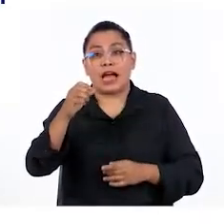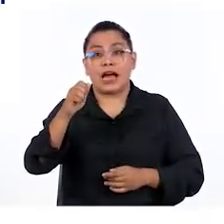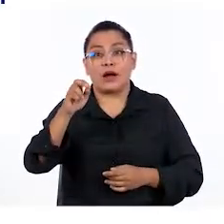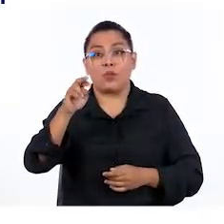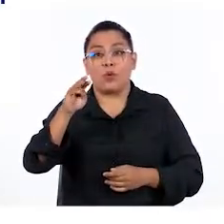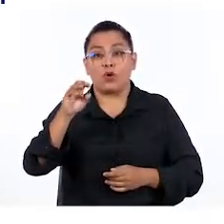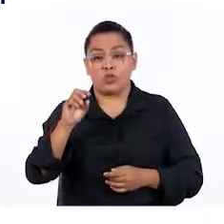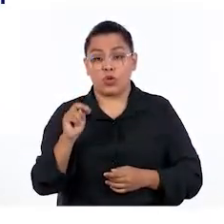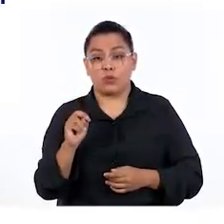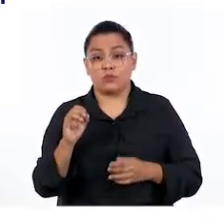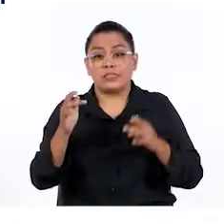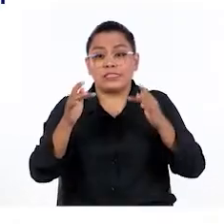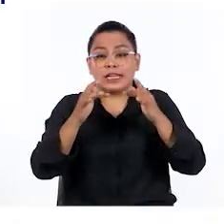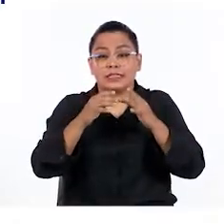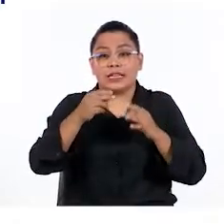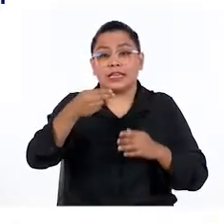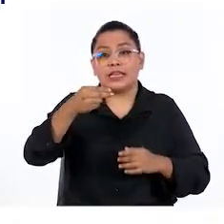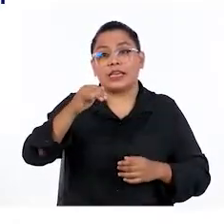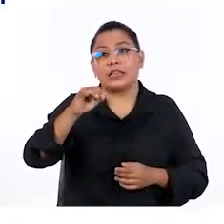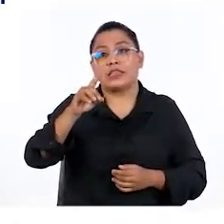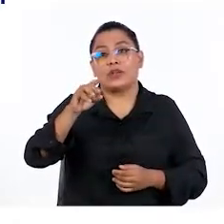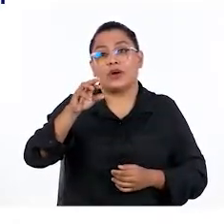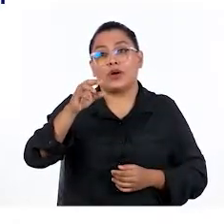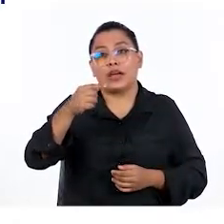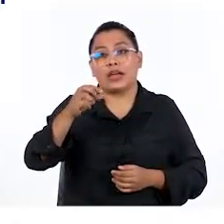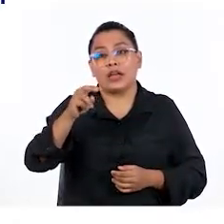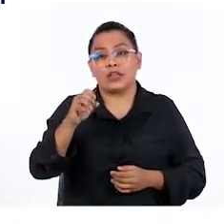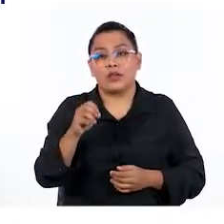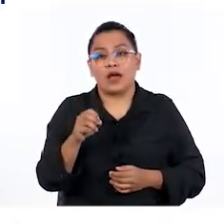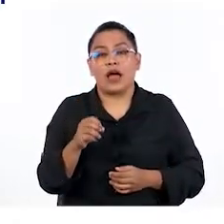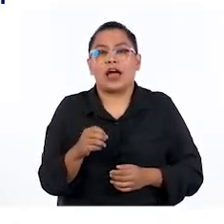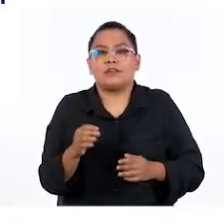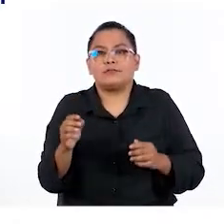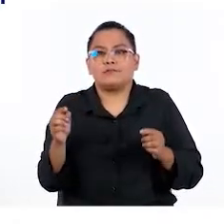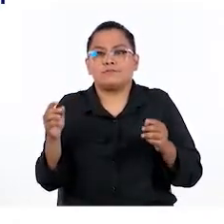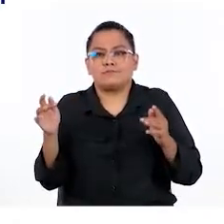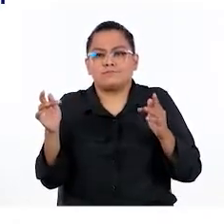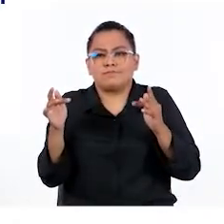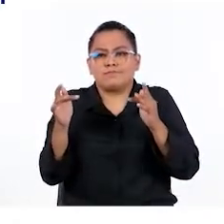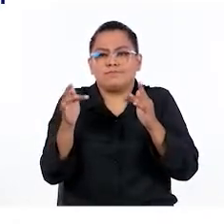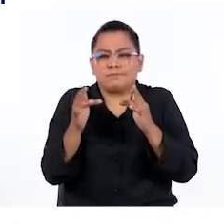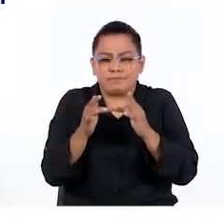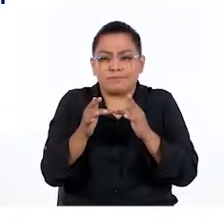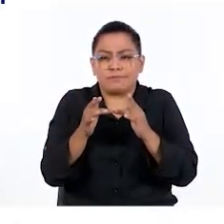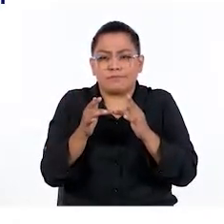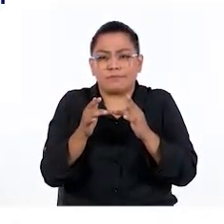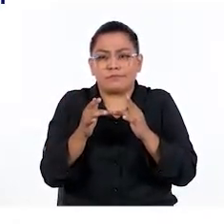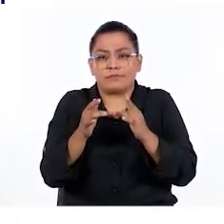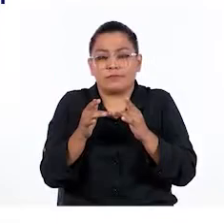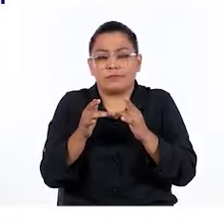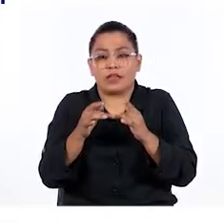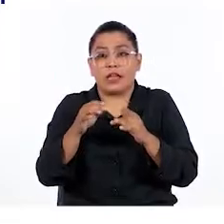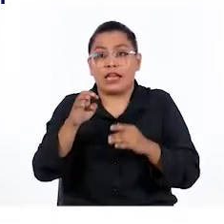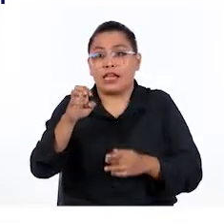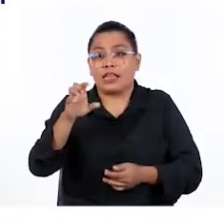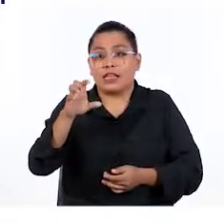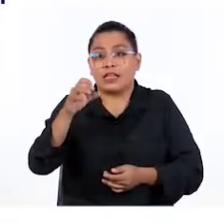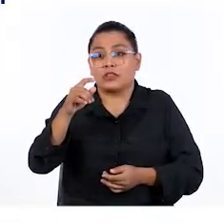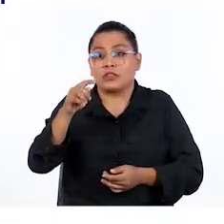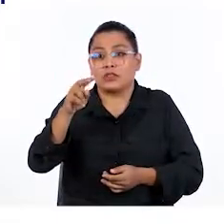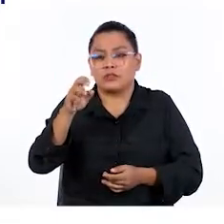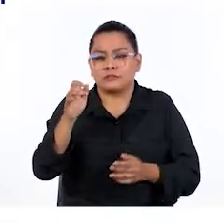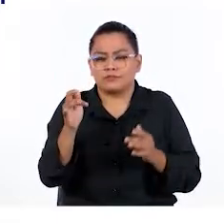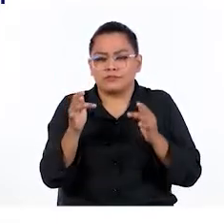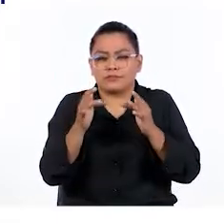estos enlaces carbono-hidrógeno, los electrones están mucho más cerca del carbono, o más bien relativamente más cerca del